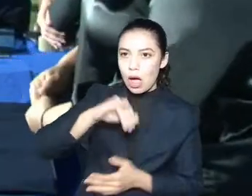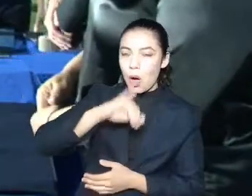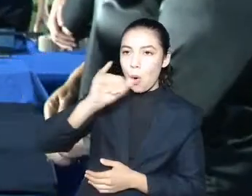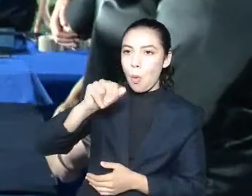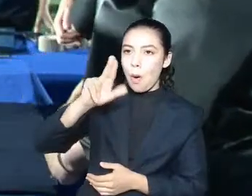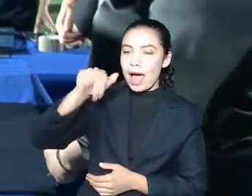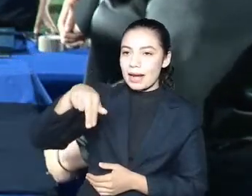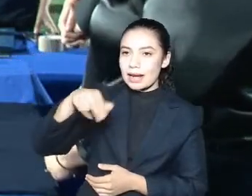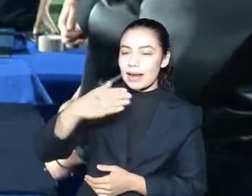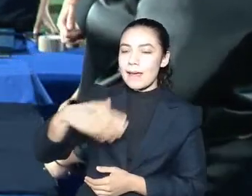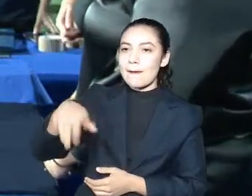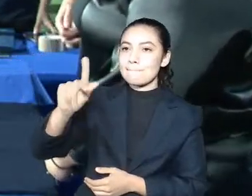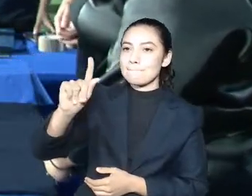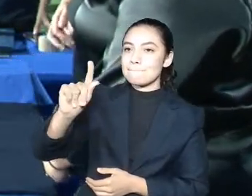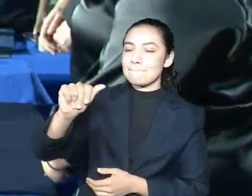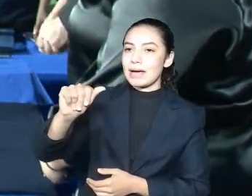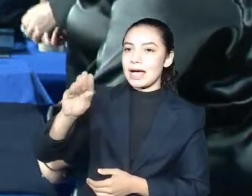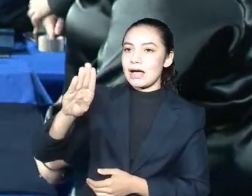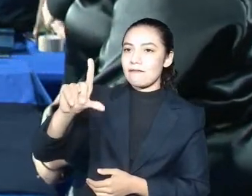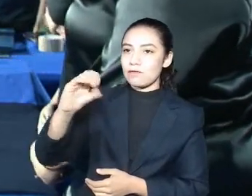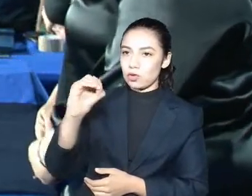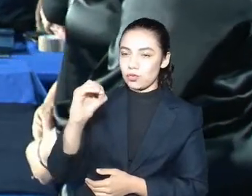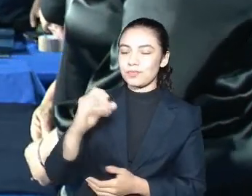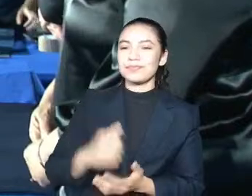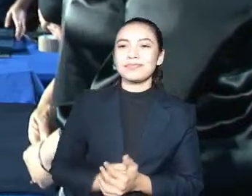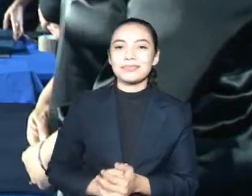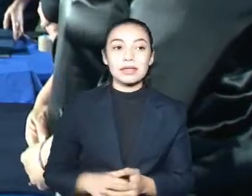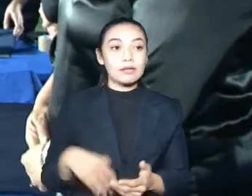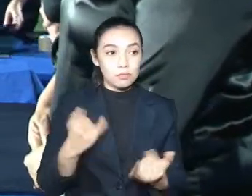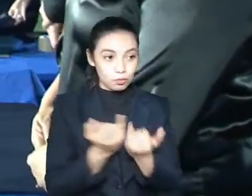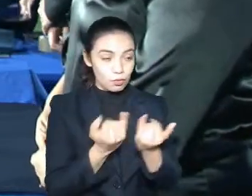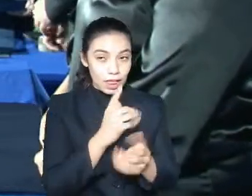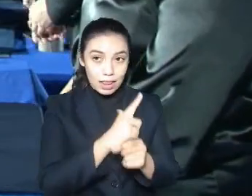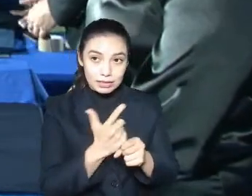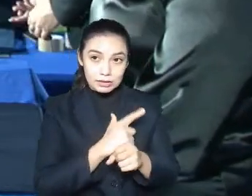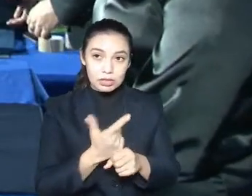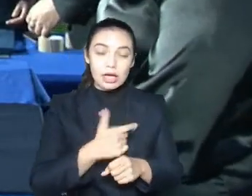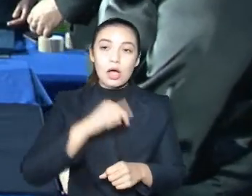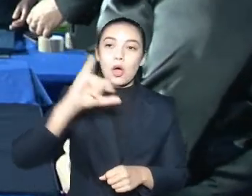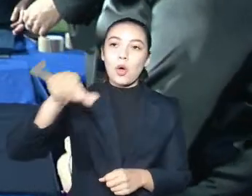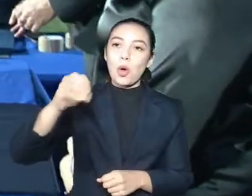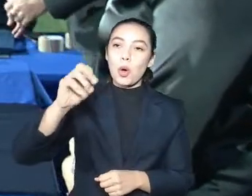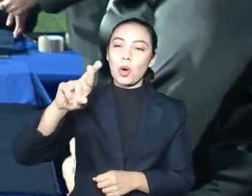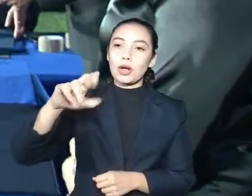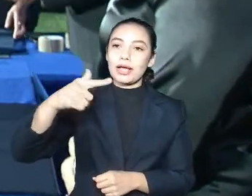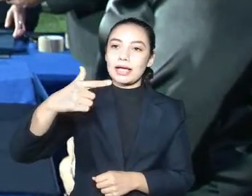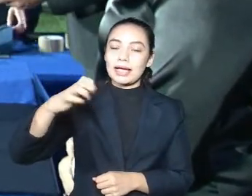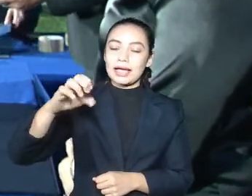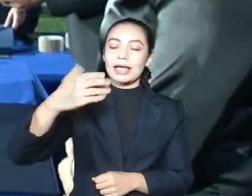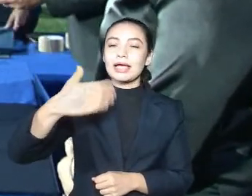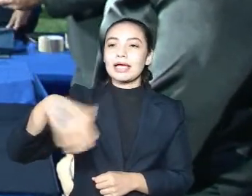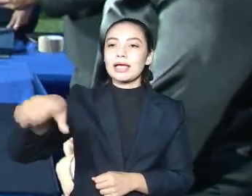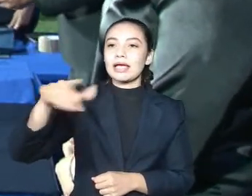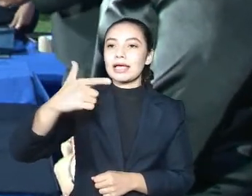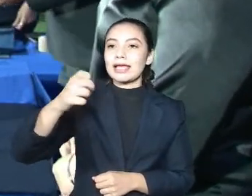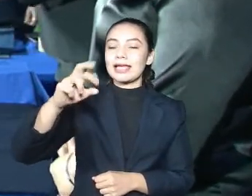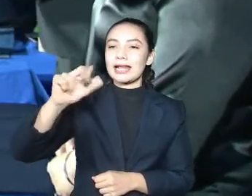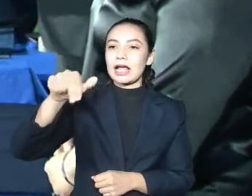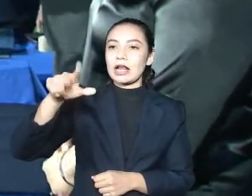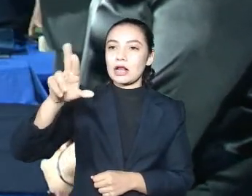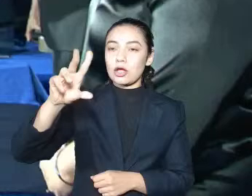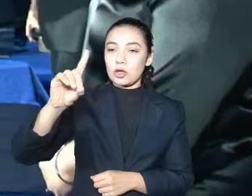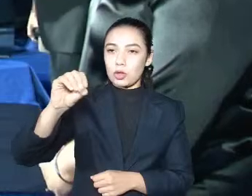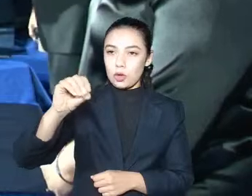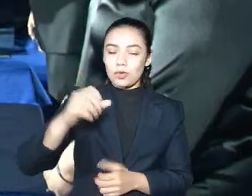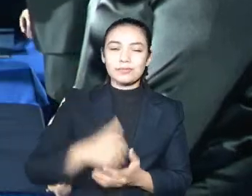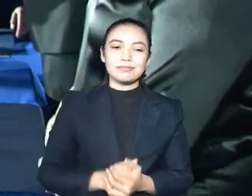Montaño. Así también egresa de esta licenciatura Jorge Gerardo Chinchillas Aguayo. Formando parte de esta